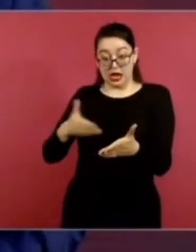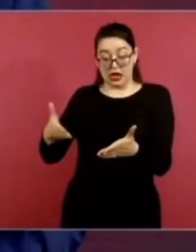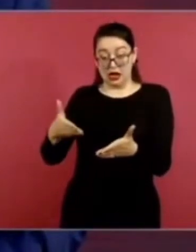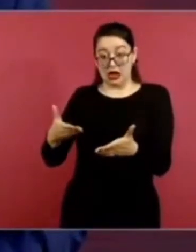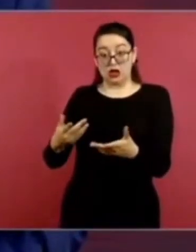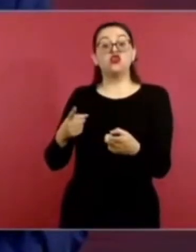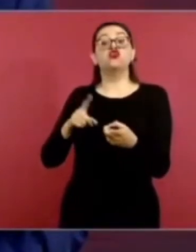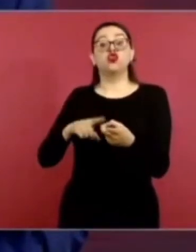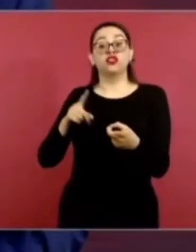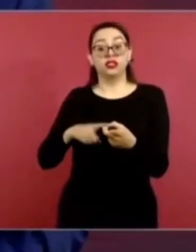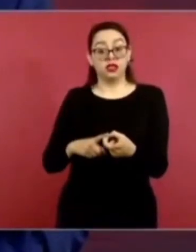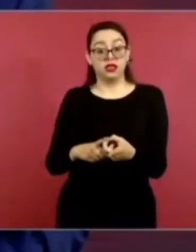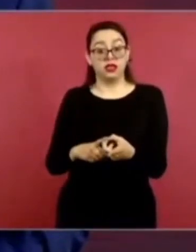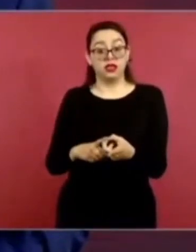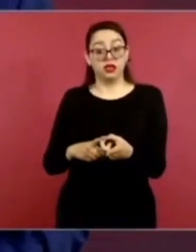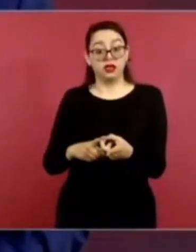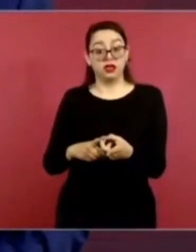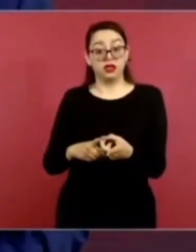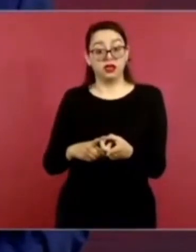instaladas,